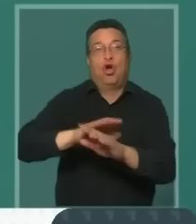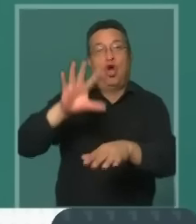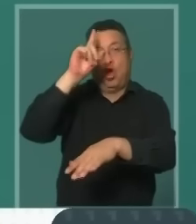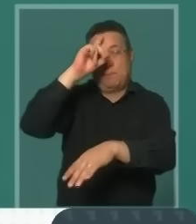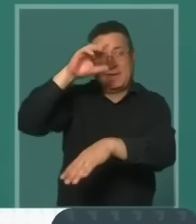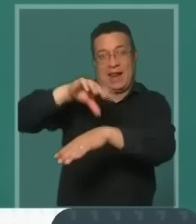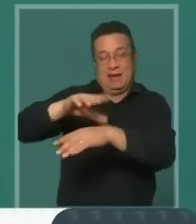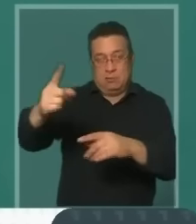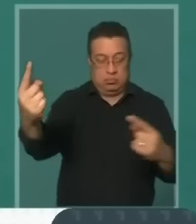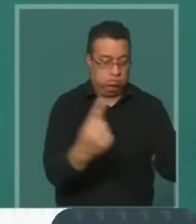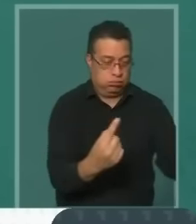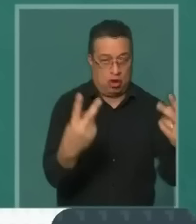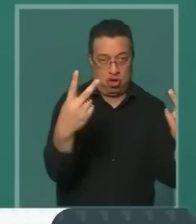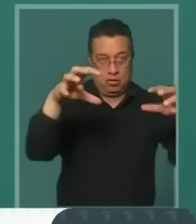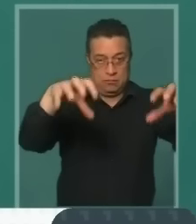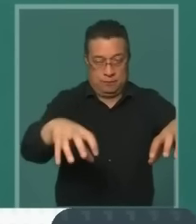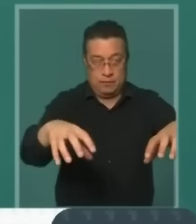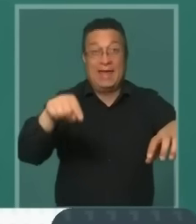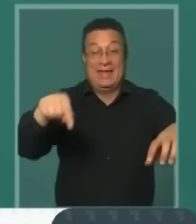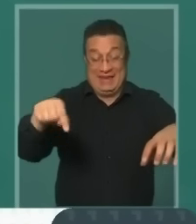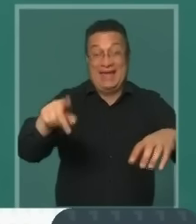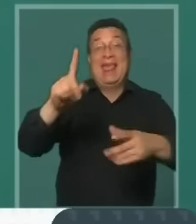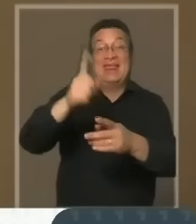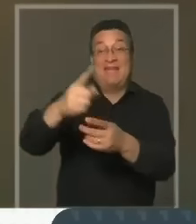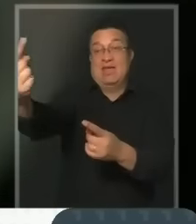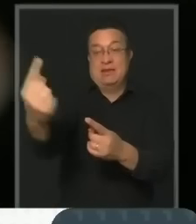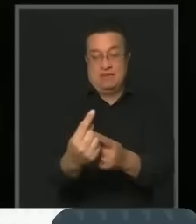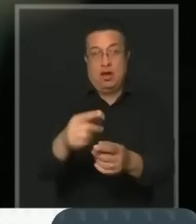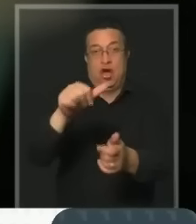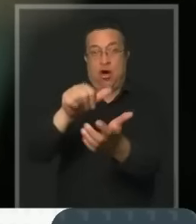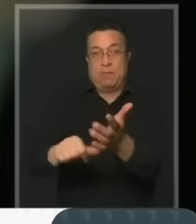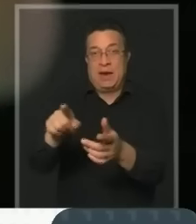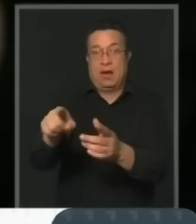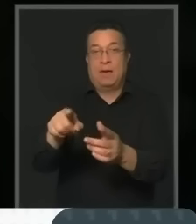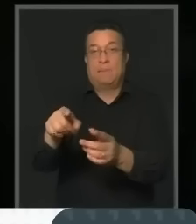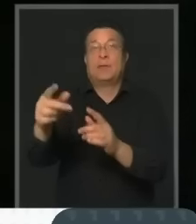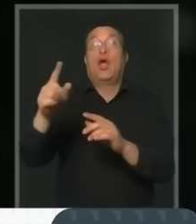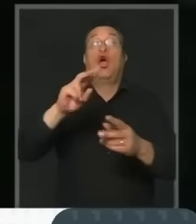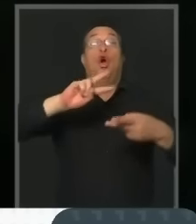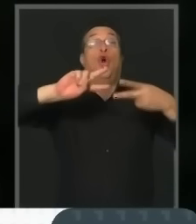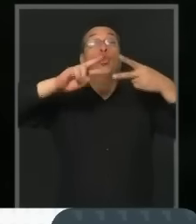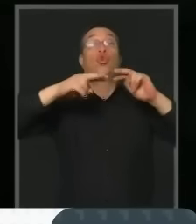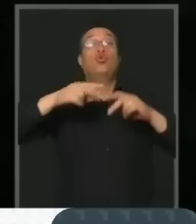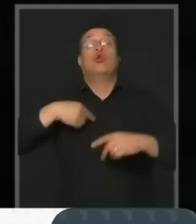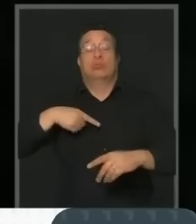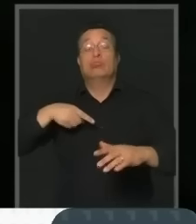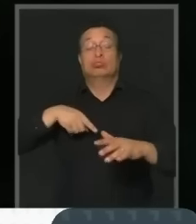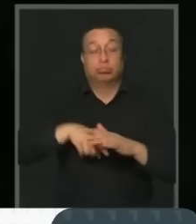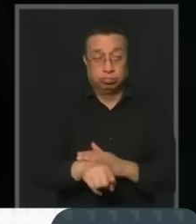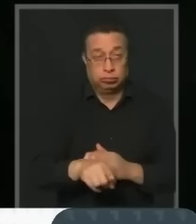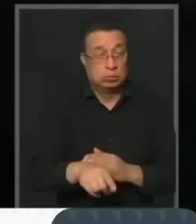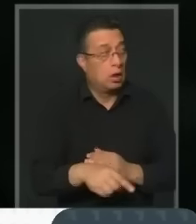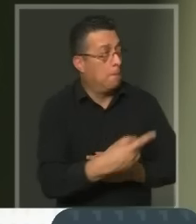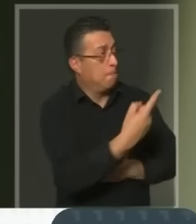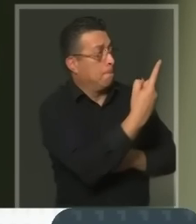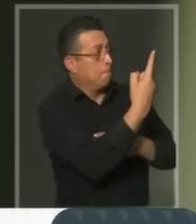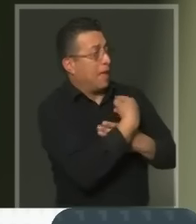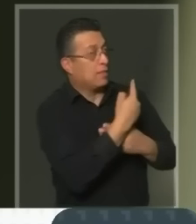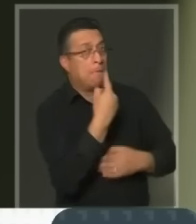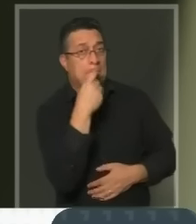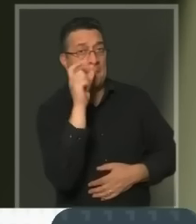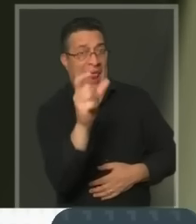hospitalizados. Ahí debía ser operado este paciente. Pero el turno entrante recibió una instrucción verbal de bloquear